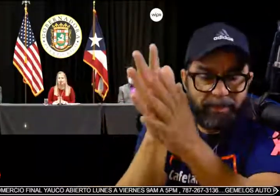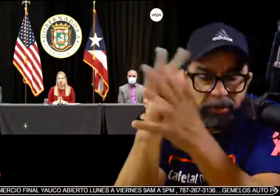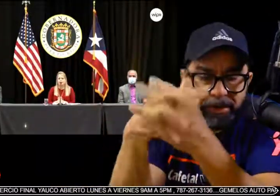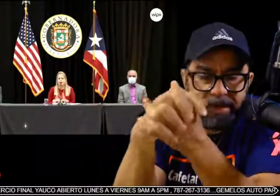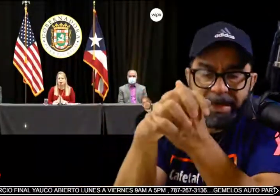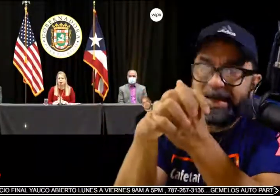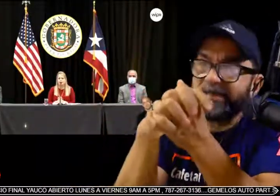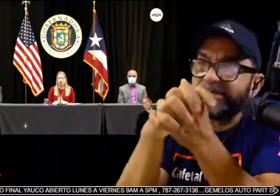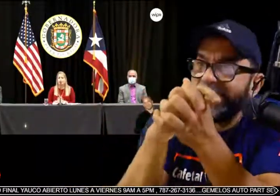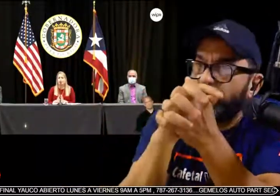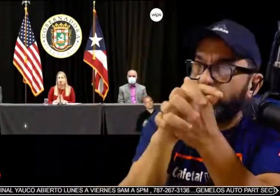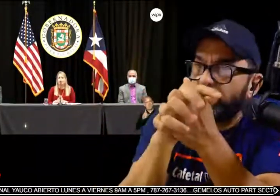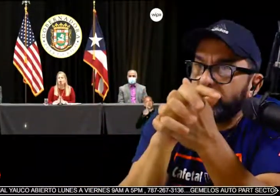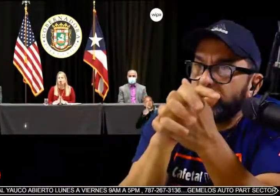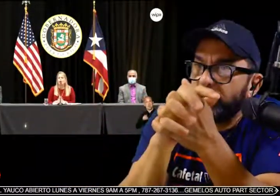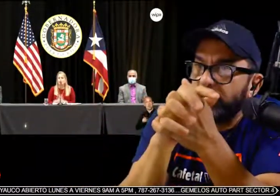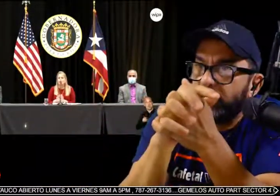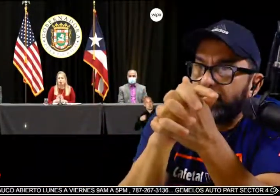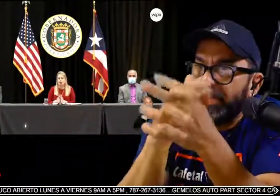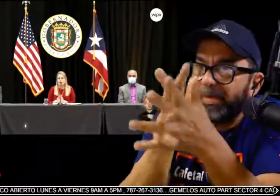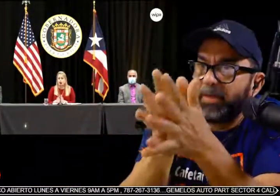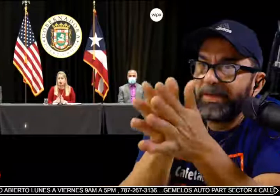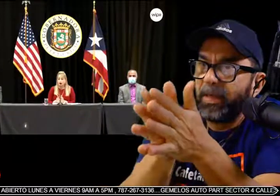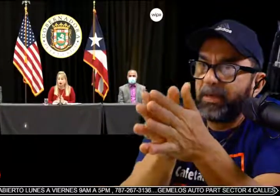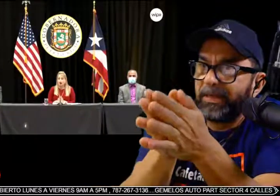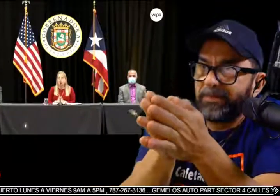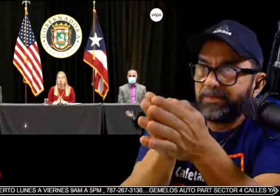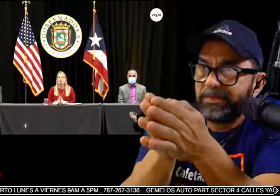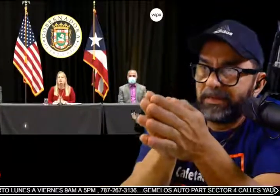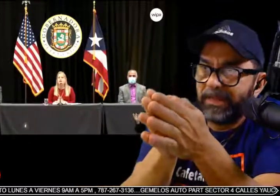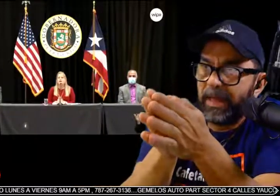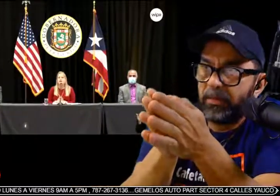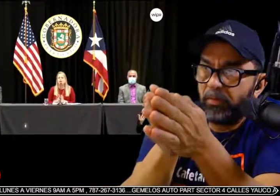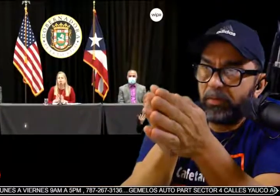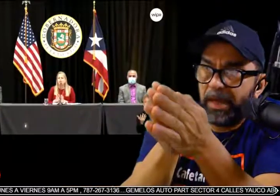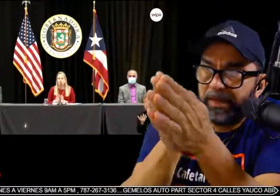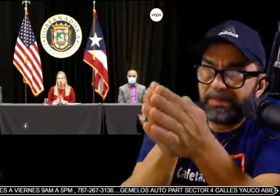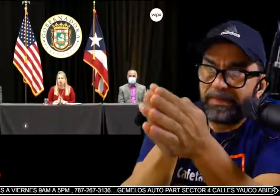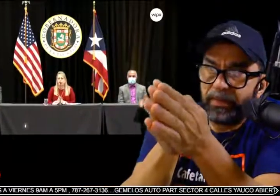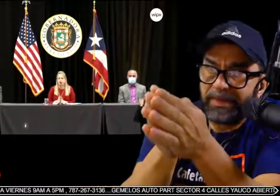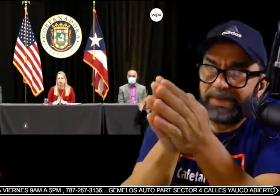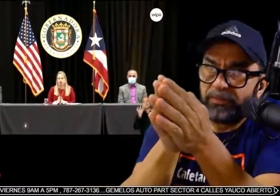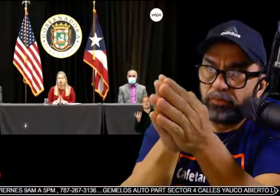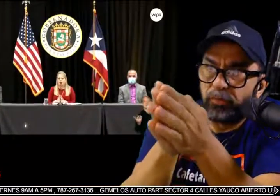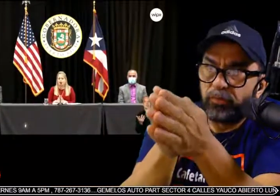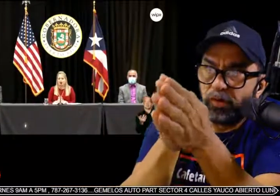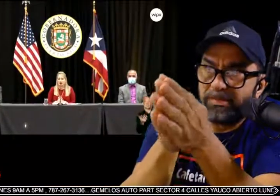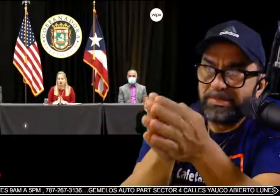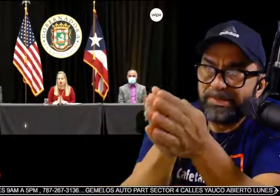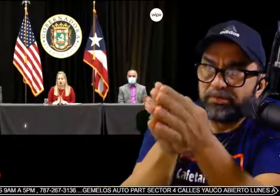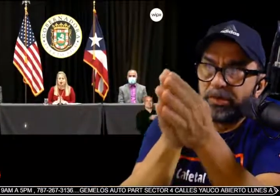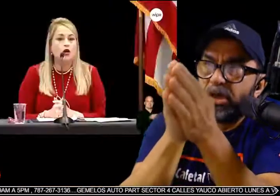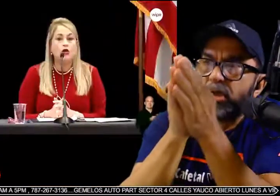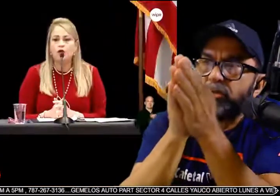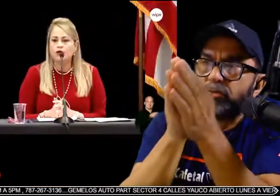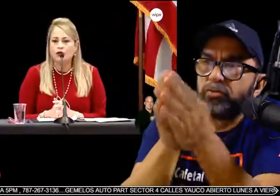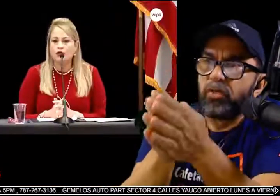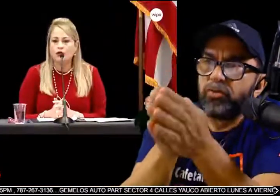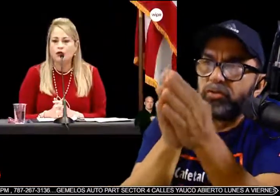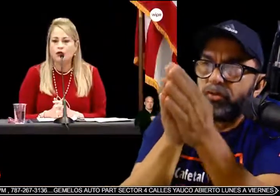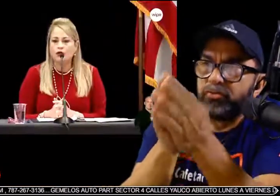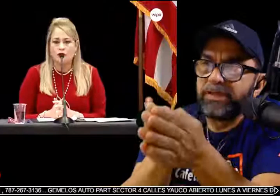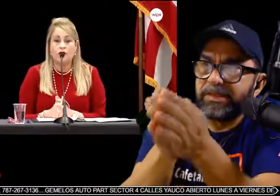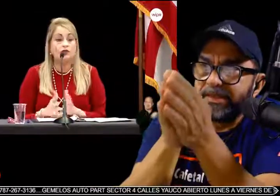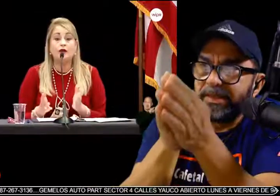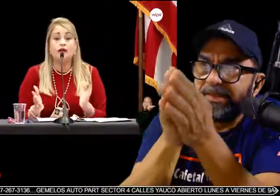o a ir a la iglesia, porque según la misma gobernadora, dice que las iglesias podrán dar sus cultos y misas